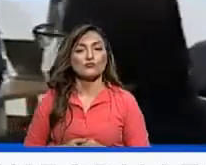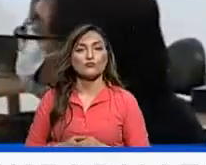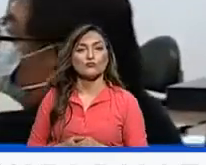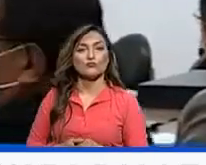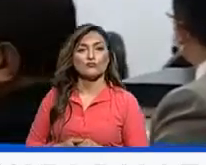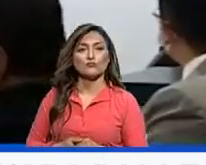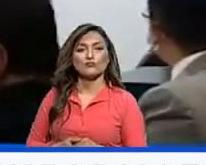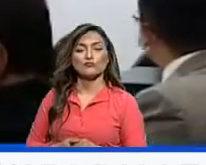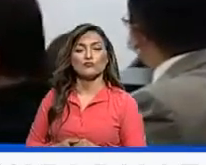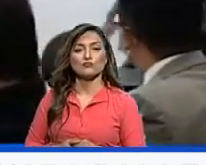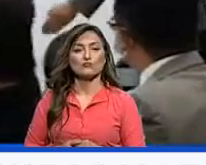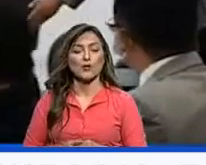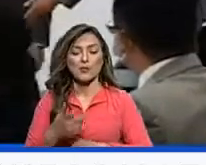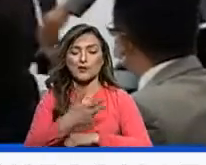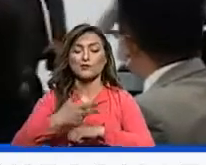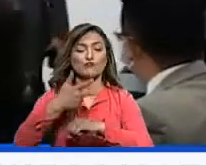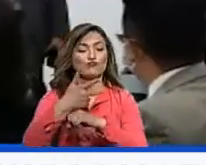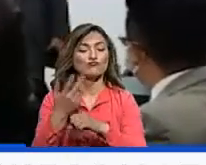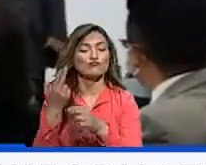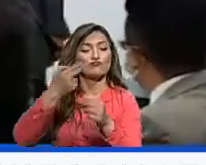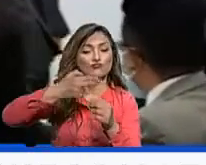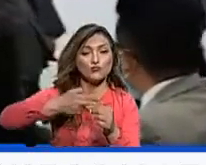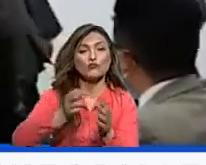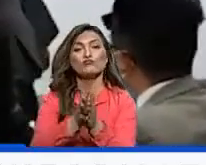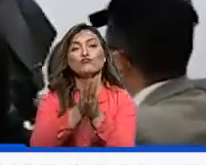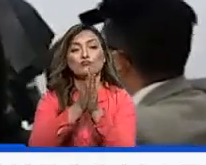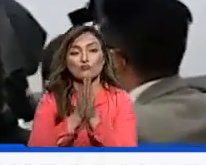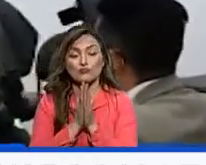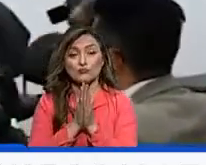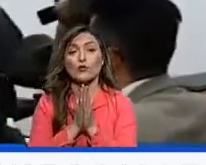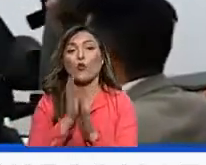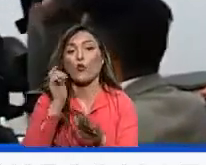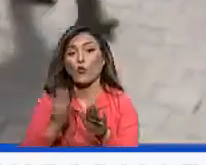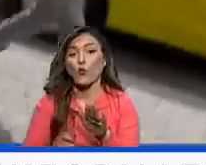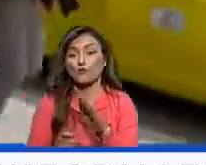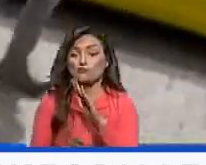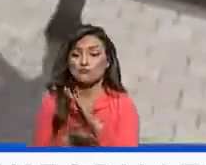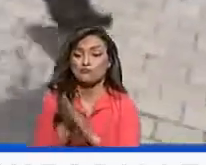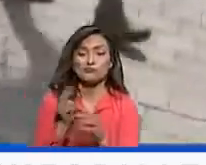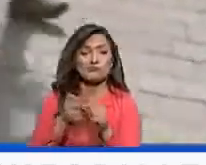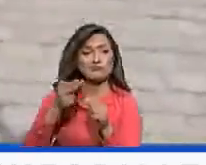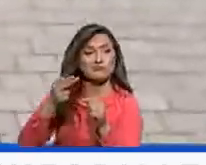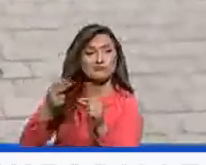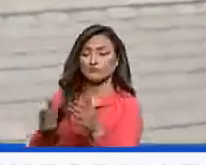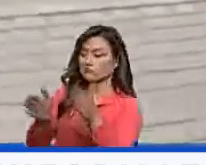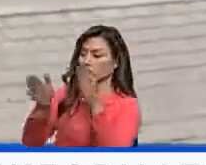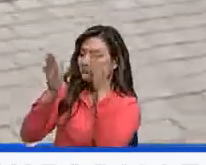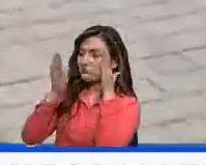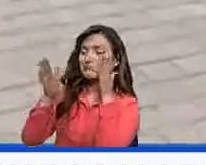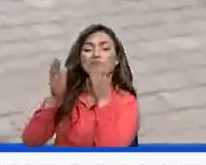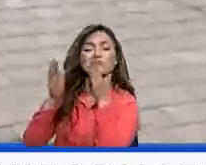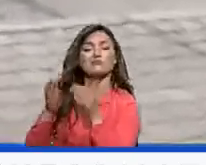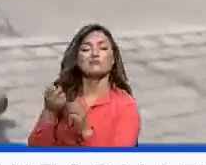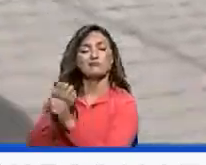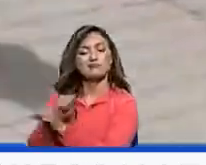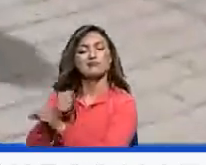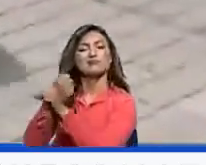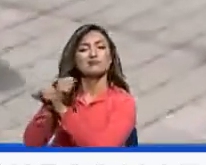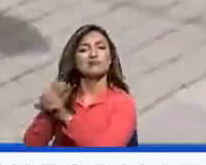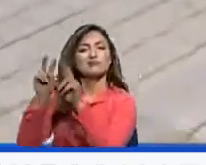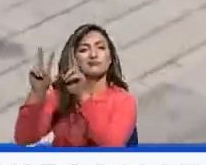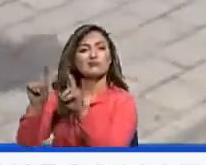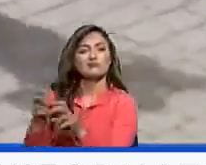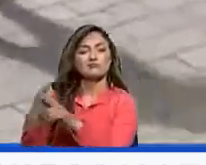se limitó a las primeras 3 horas de la misma, pues le solicitó al tribunal que le permitieran ausentarse para atender lo que su defensa llamó